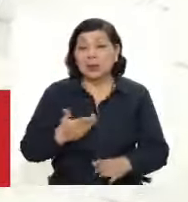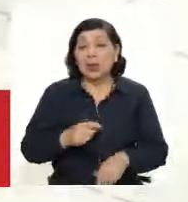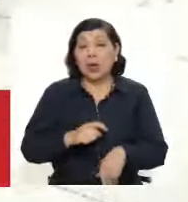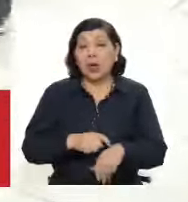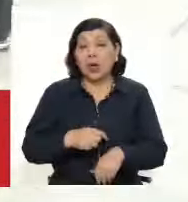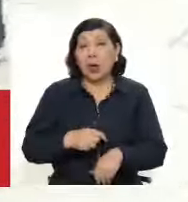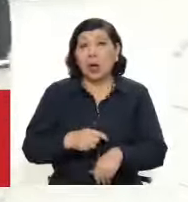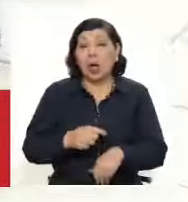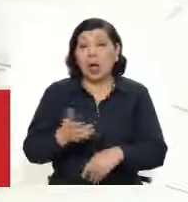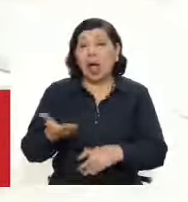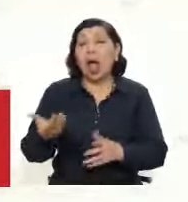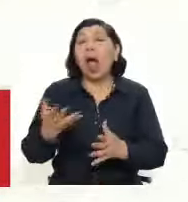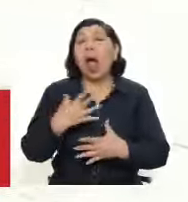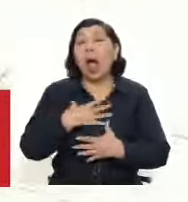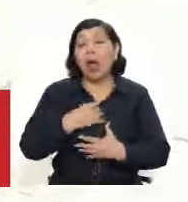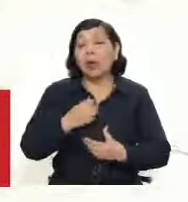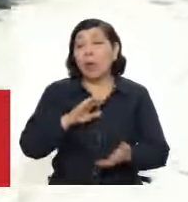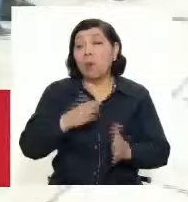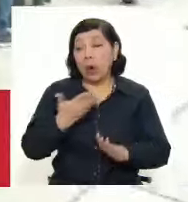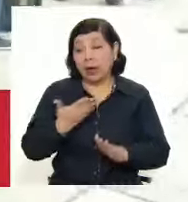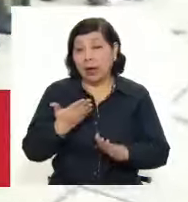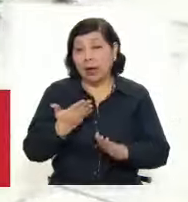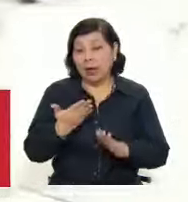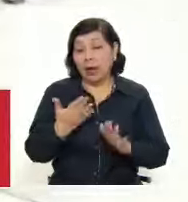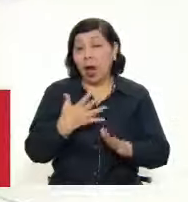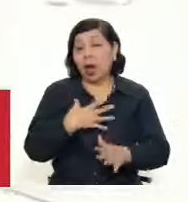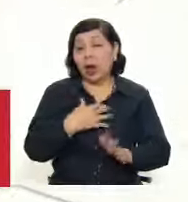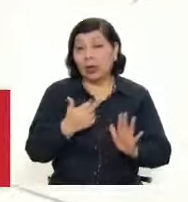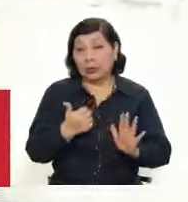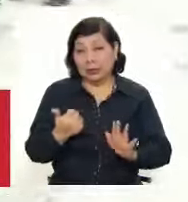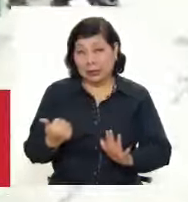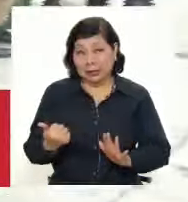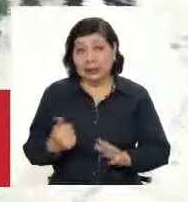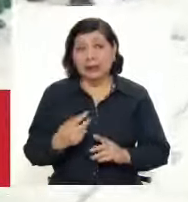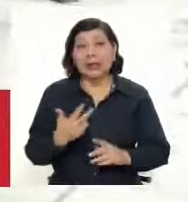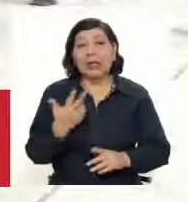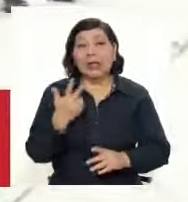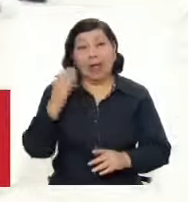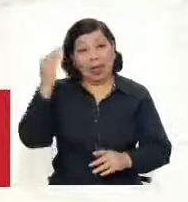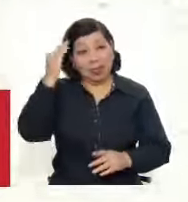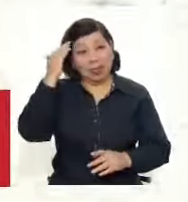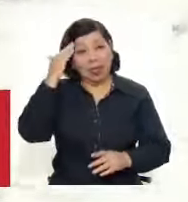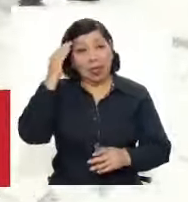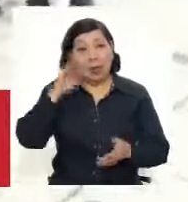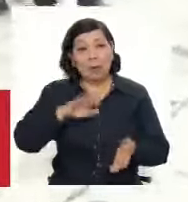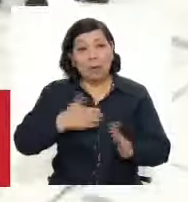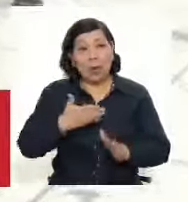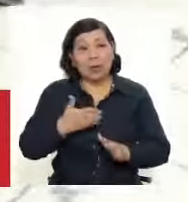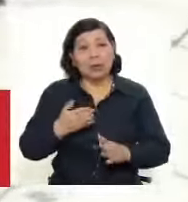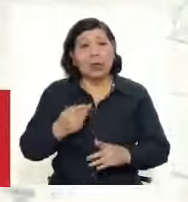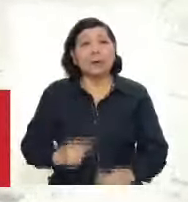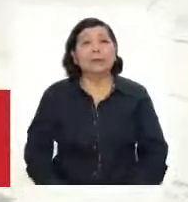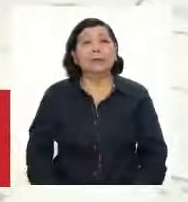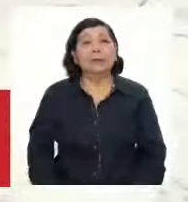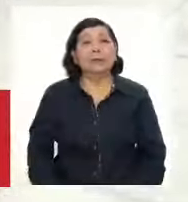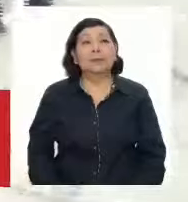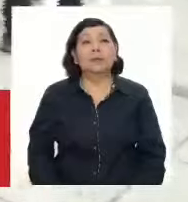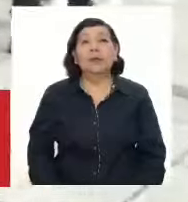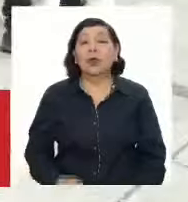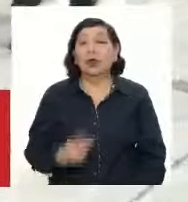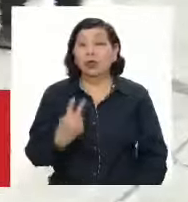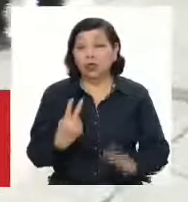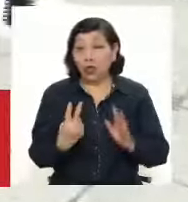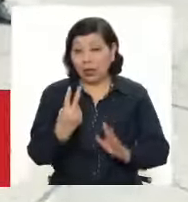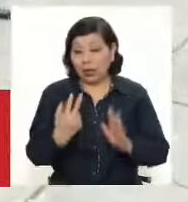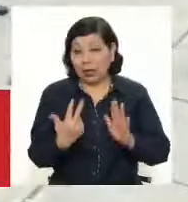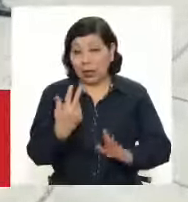los 86 años de edad. Recordemos también que se ha declarado 3 días de duelo nacional, 12,